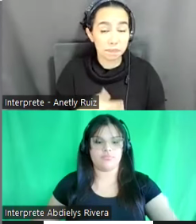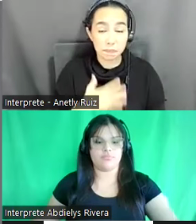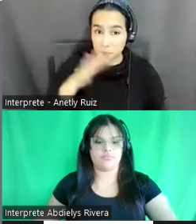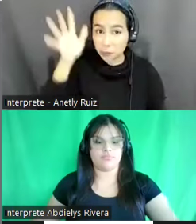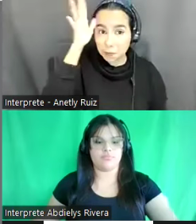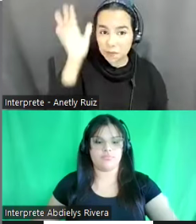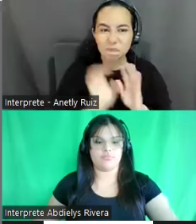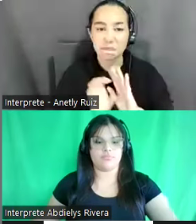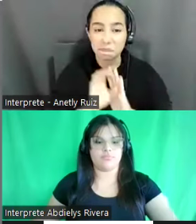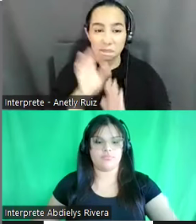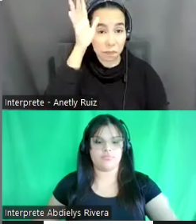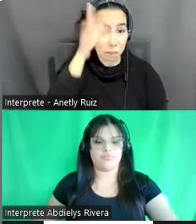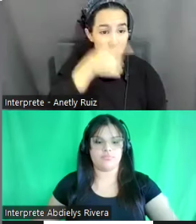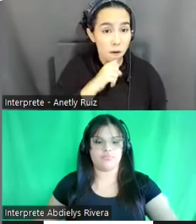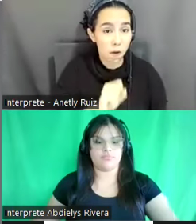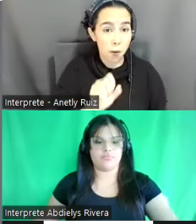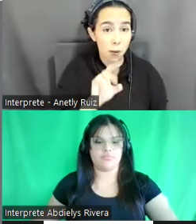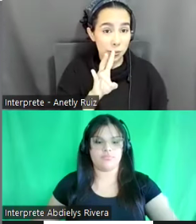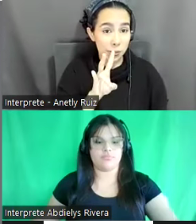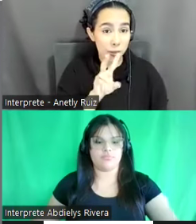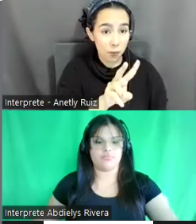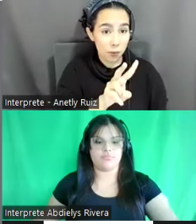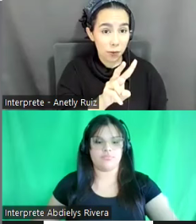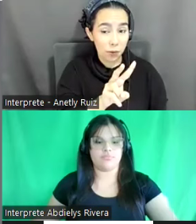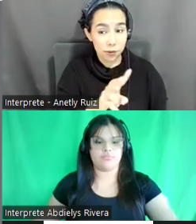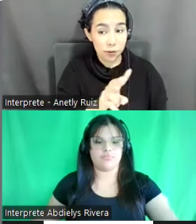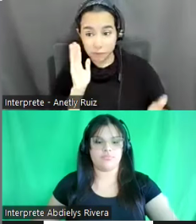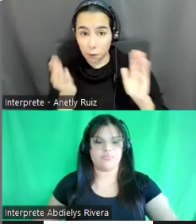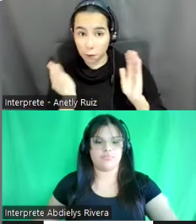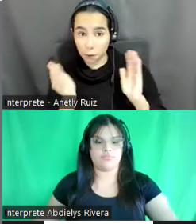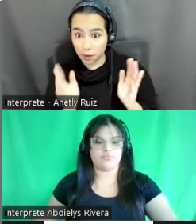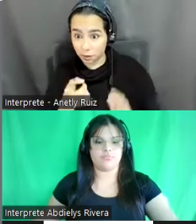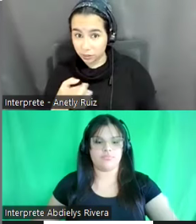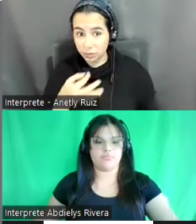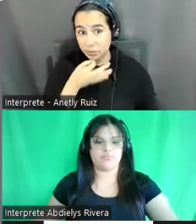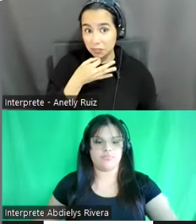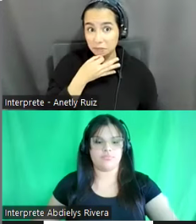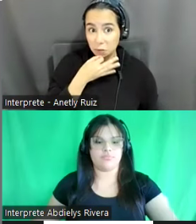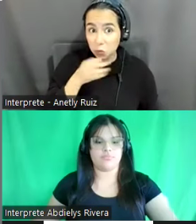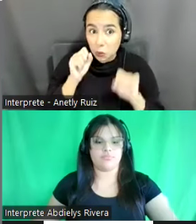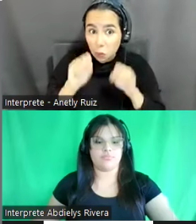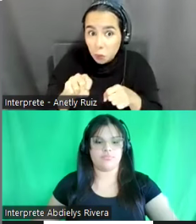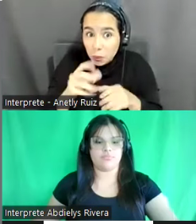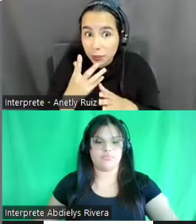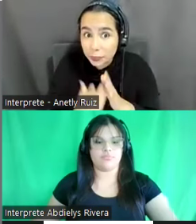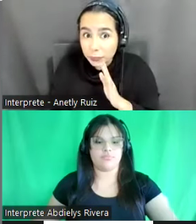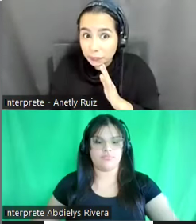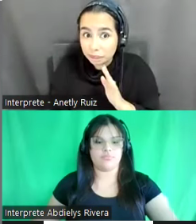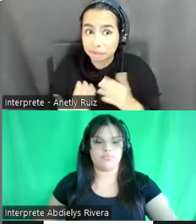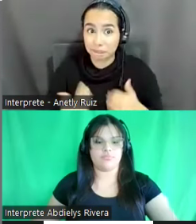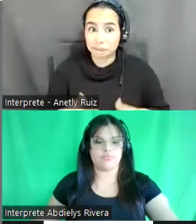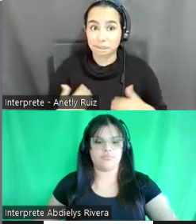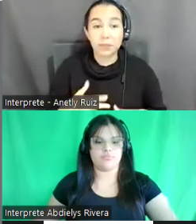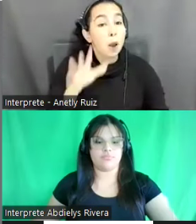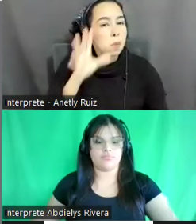y que le iba a durar muchos años más. Pero el promedio es 78 años y en mujeres es 84. Ya sabemos,